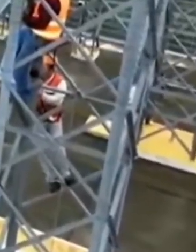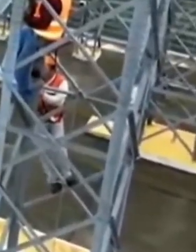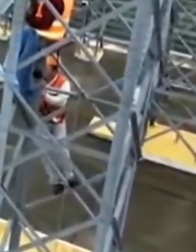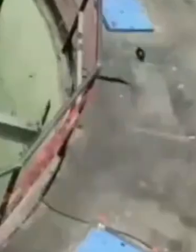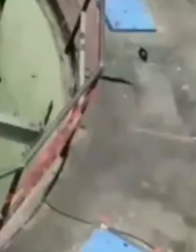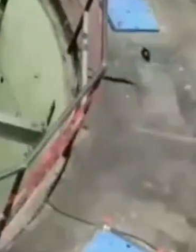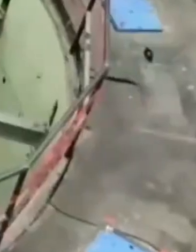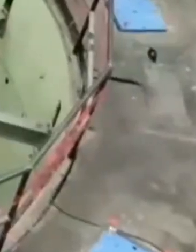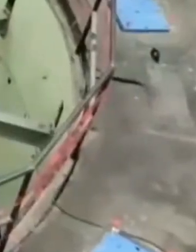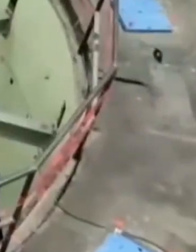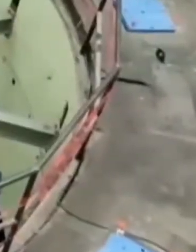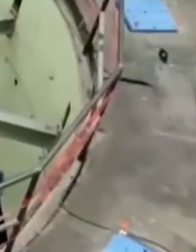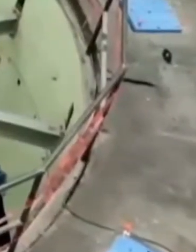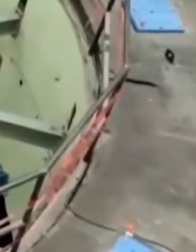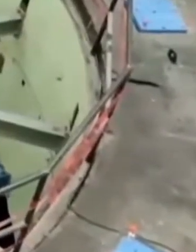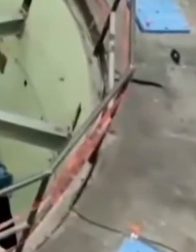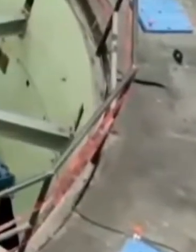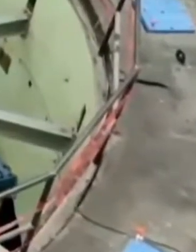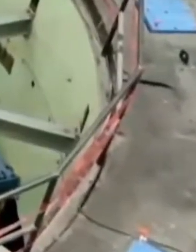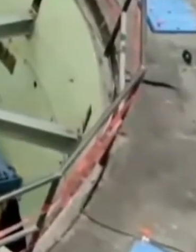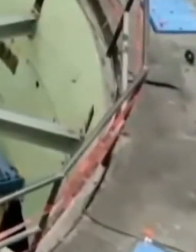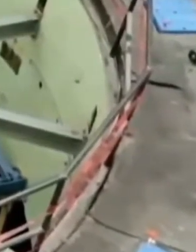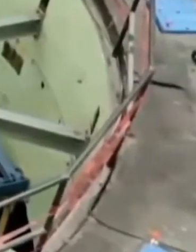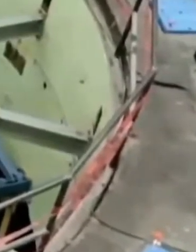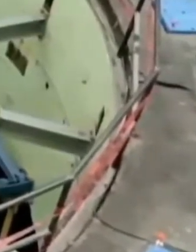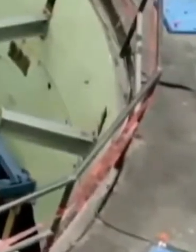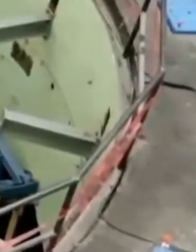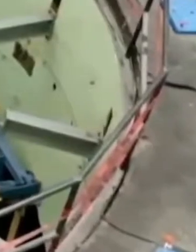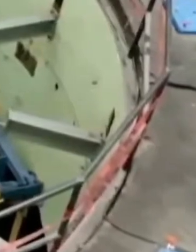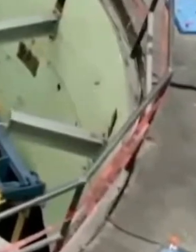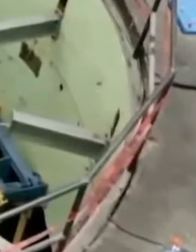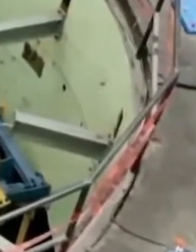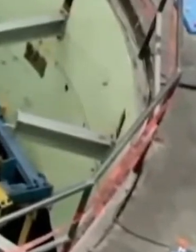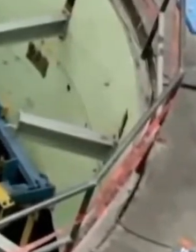77%. Malpaso, avance físico 50%.